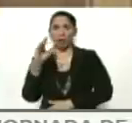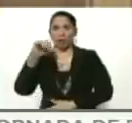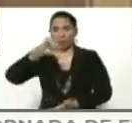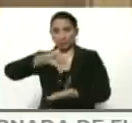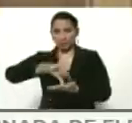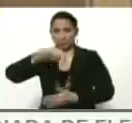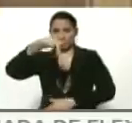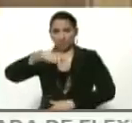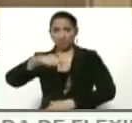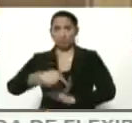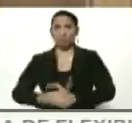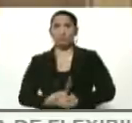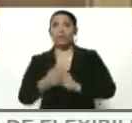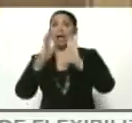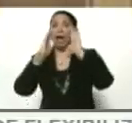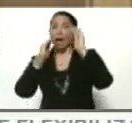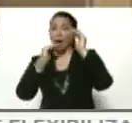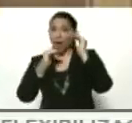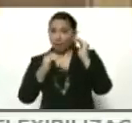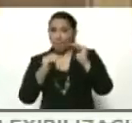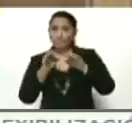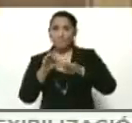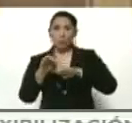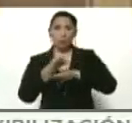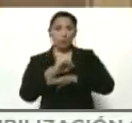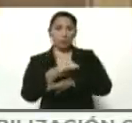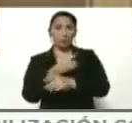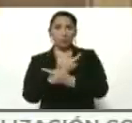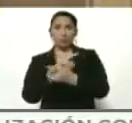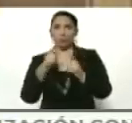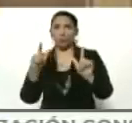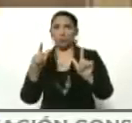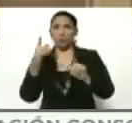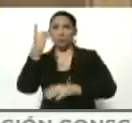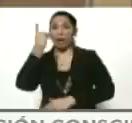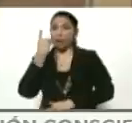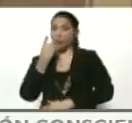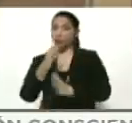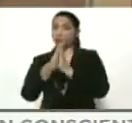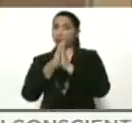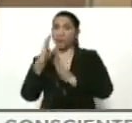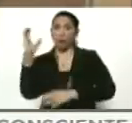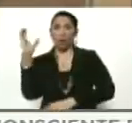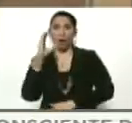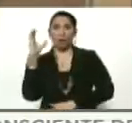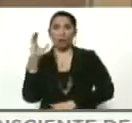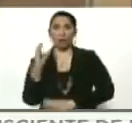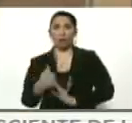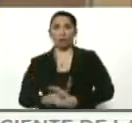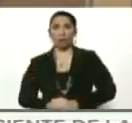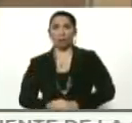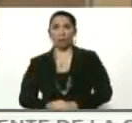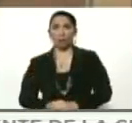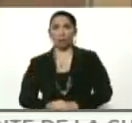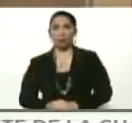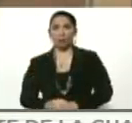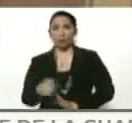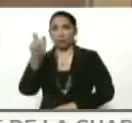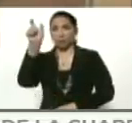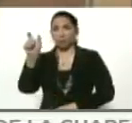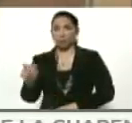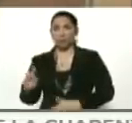Capital. Atención, municipio Libertador, Darío, Caricuao. Es personal de